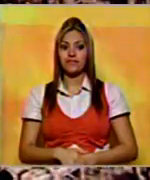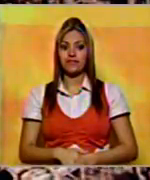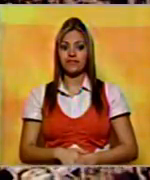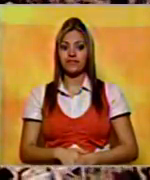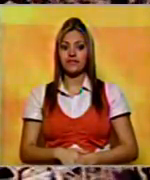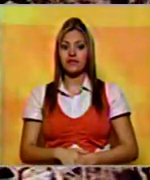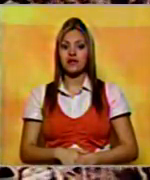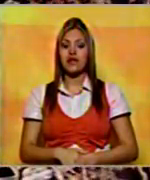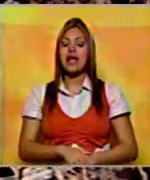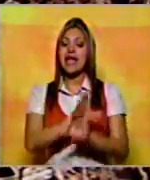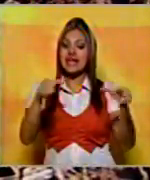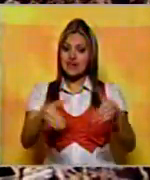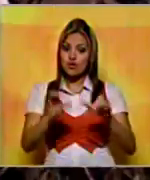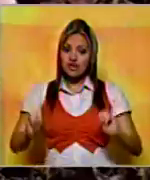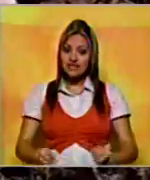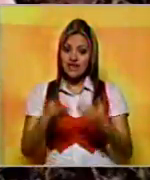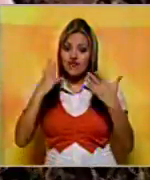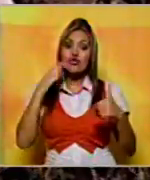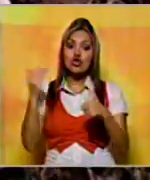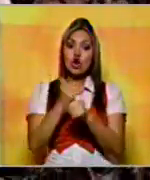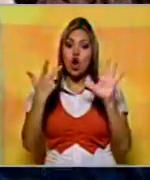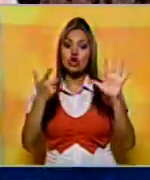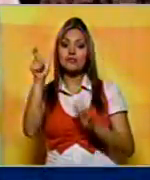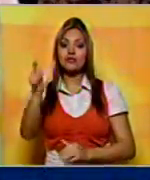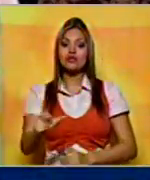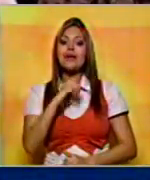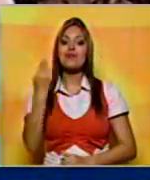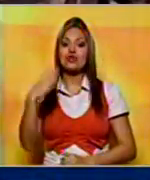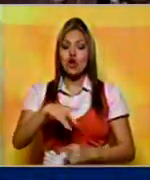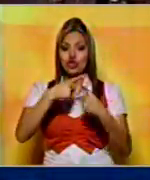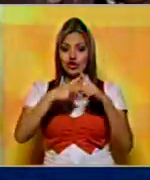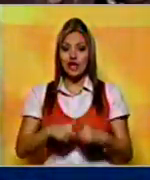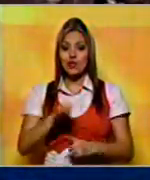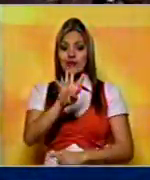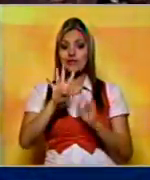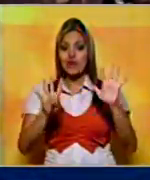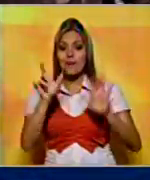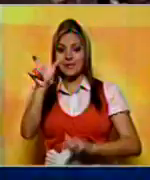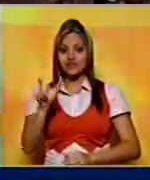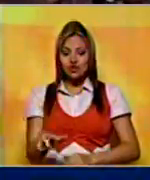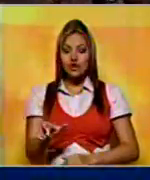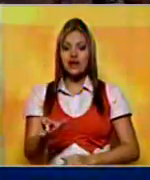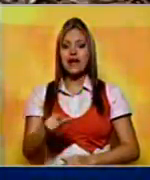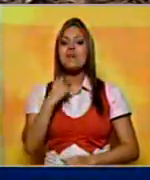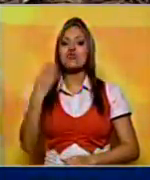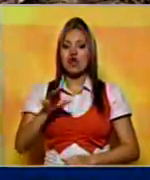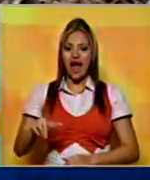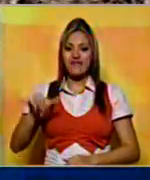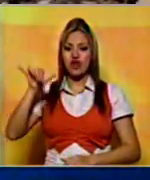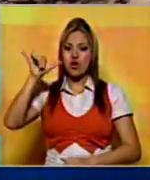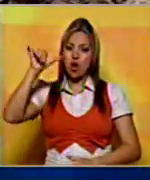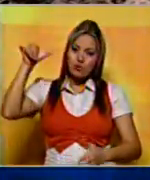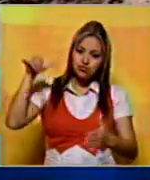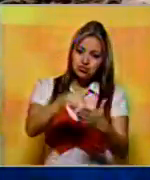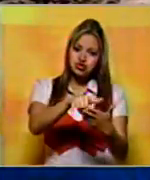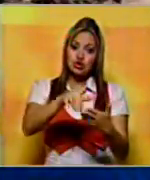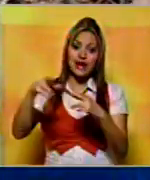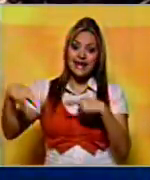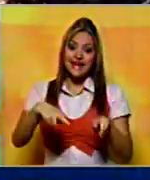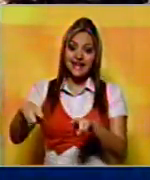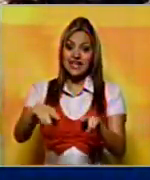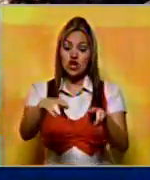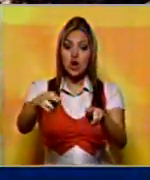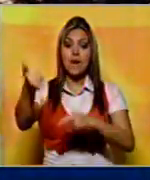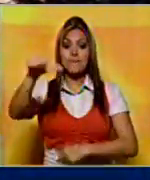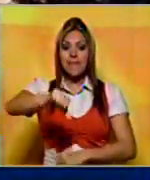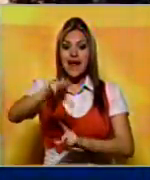En Laos, equipos de rescate encontraron 8 cadáveres de las 49 personas que murieron en el avión que se estrelló en un río debido al